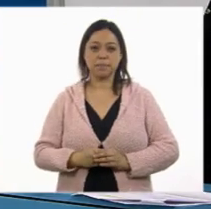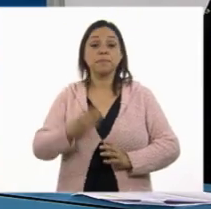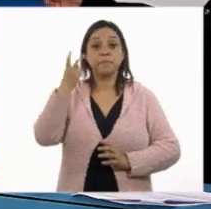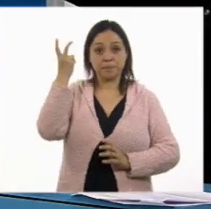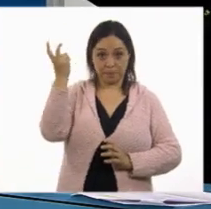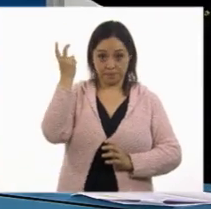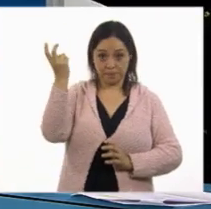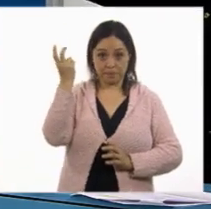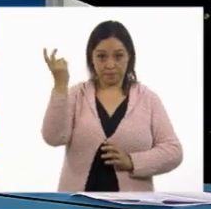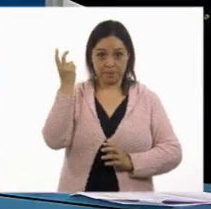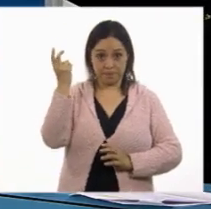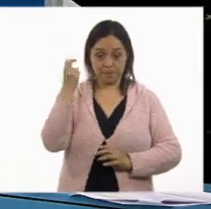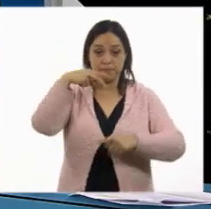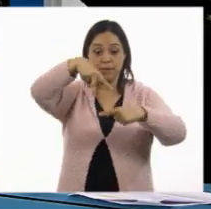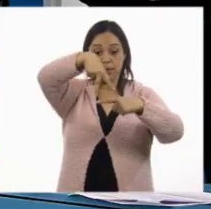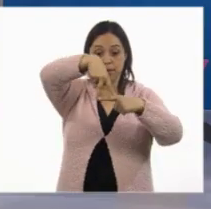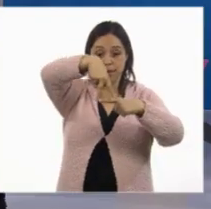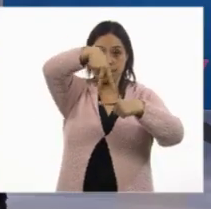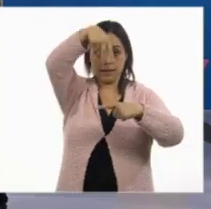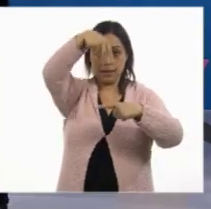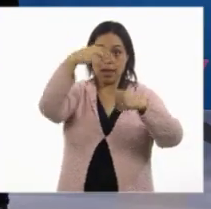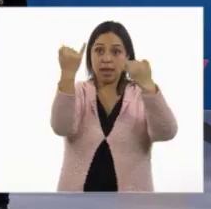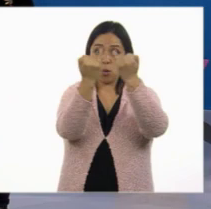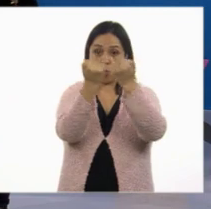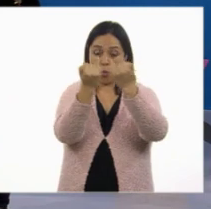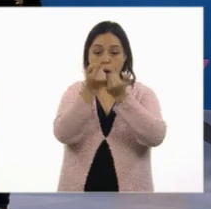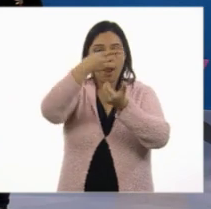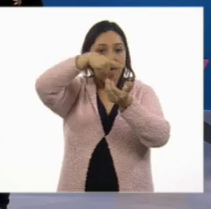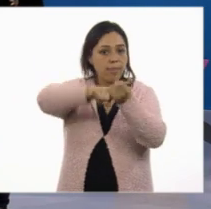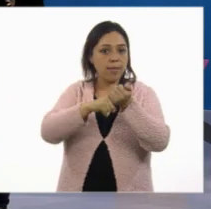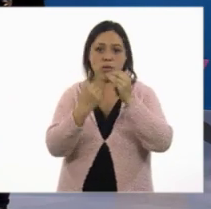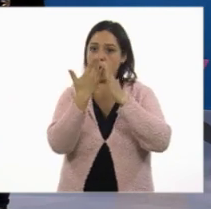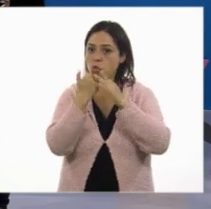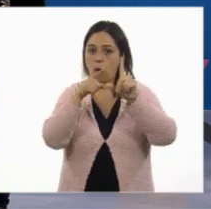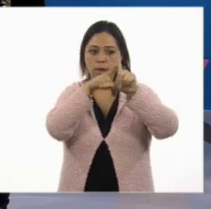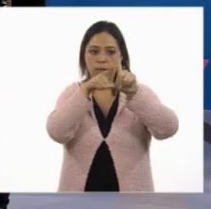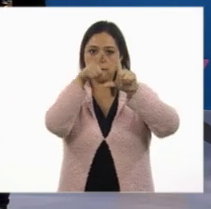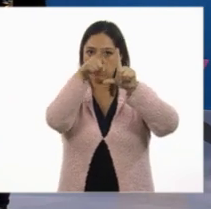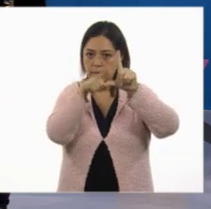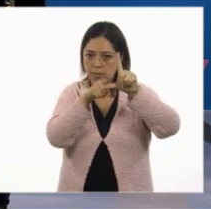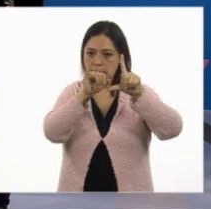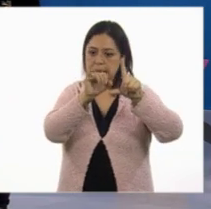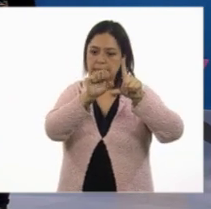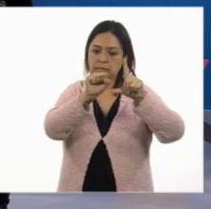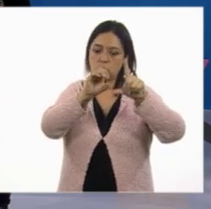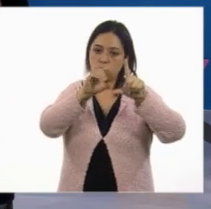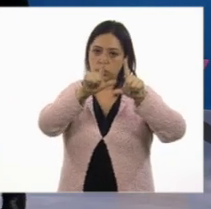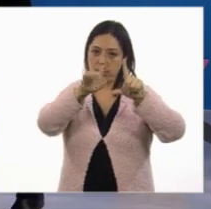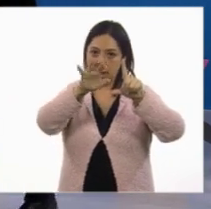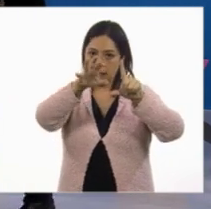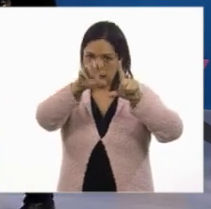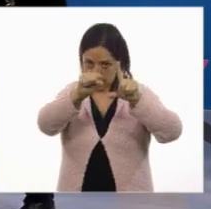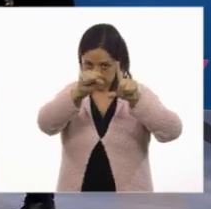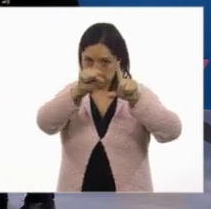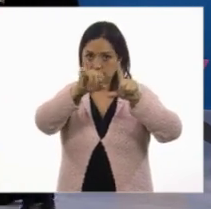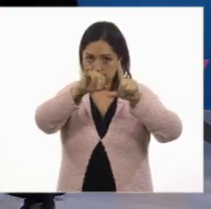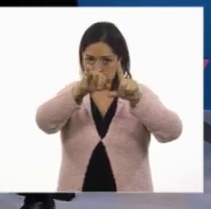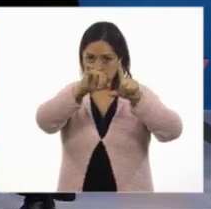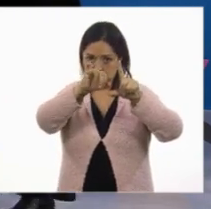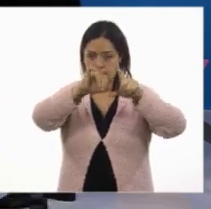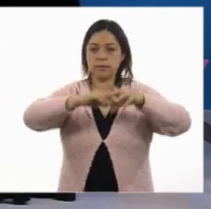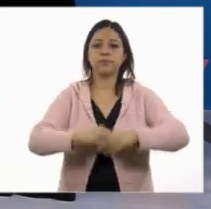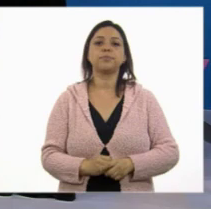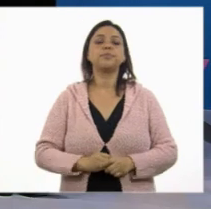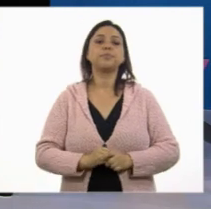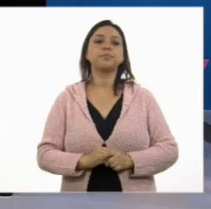Perfecto, tiene dos lados iguales, no tiene un ángulo recto, es un isósceles. ¿Cuál más? ¿O ya Bueno, no hay? ahora